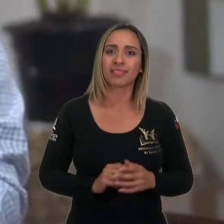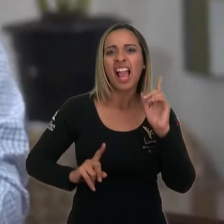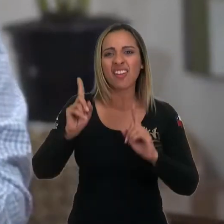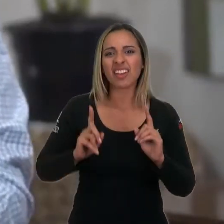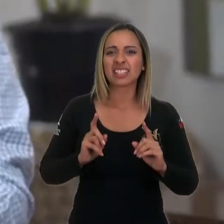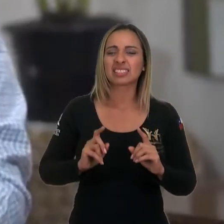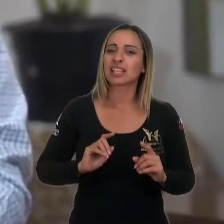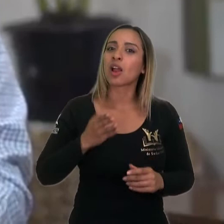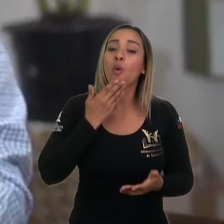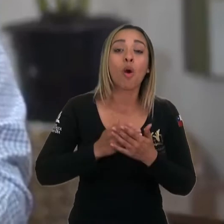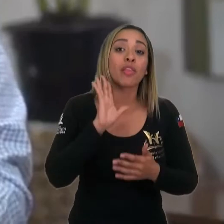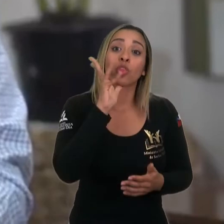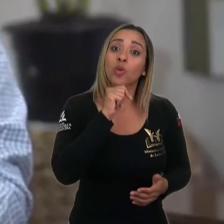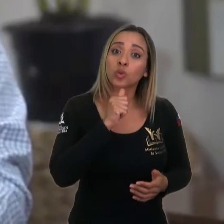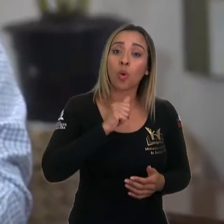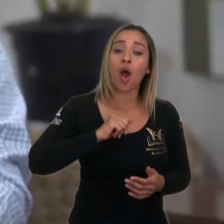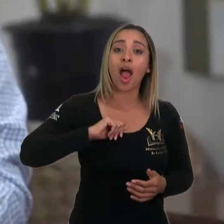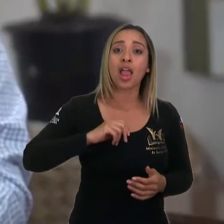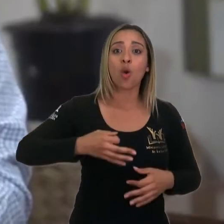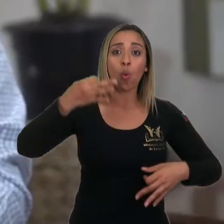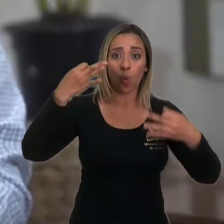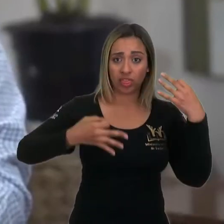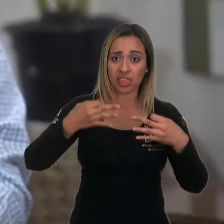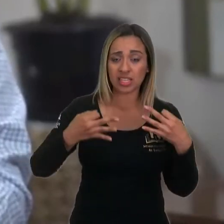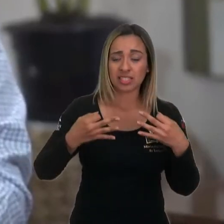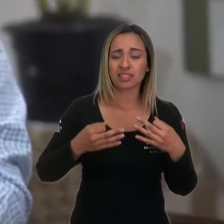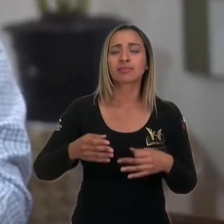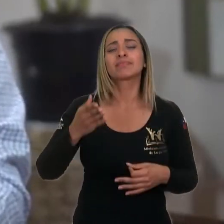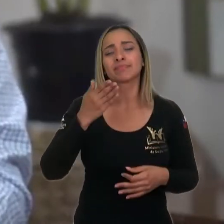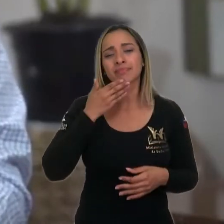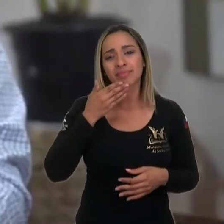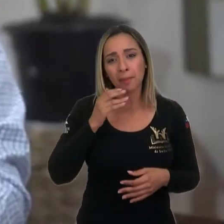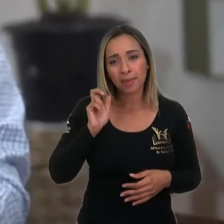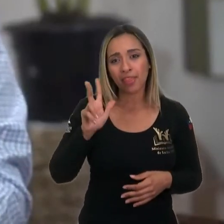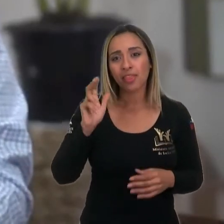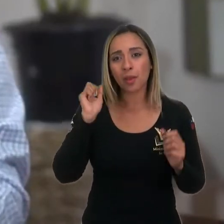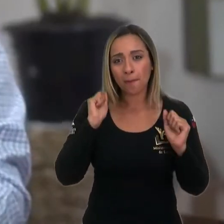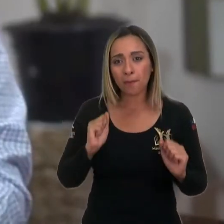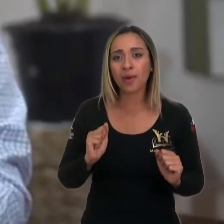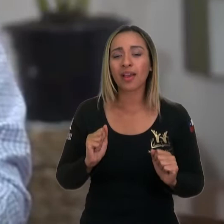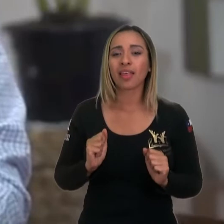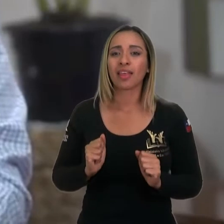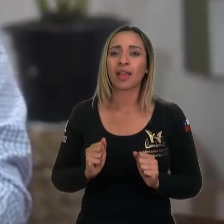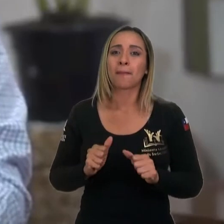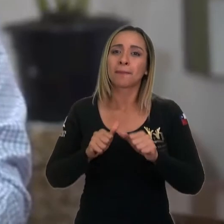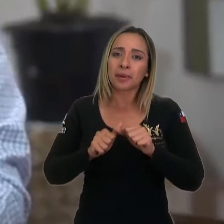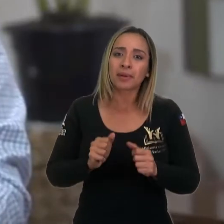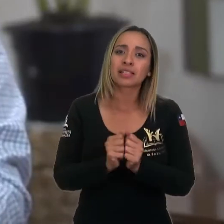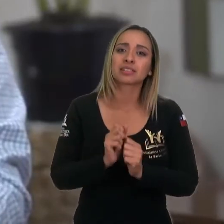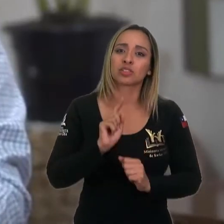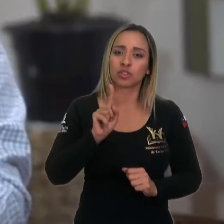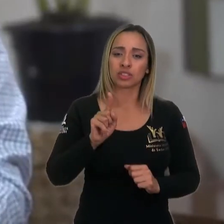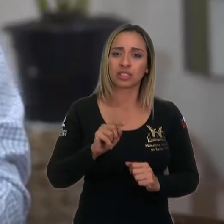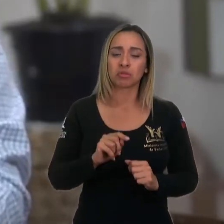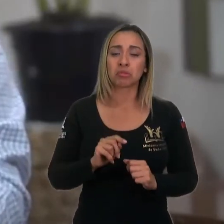injusticias, la violencia, aunque los seres humanos, la sociedad, te hayan maltratado,